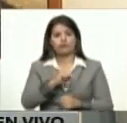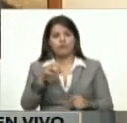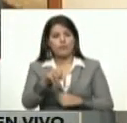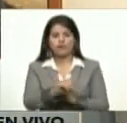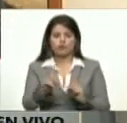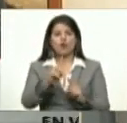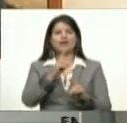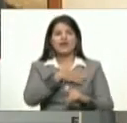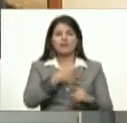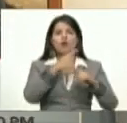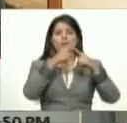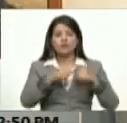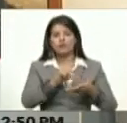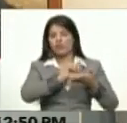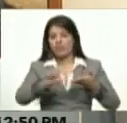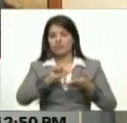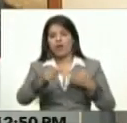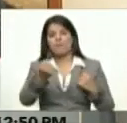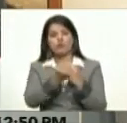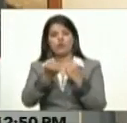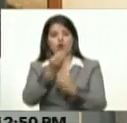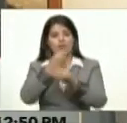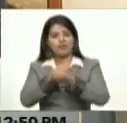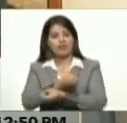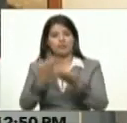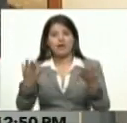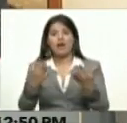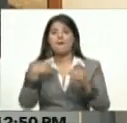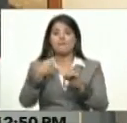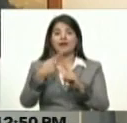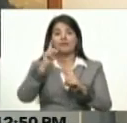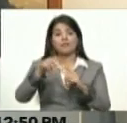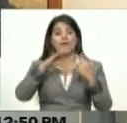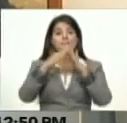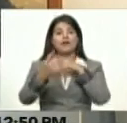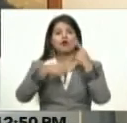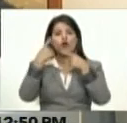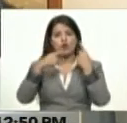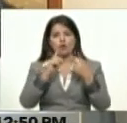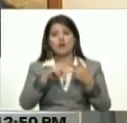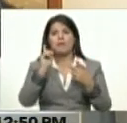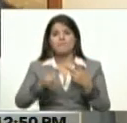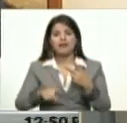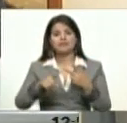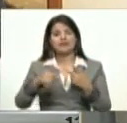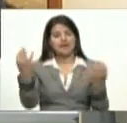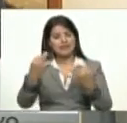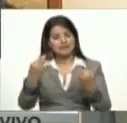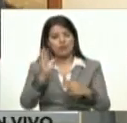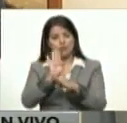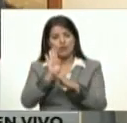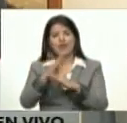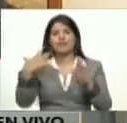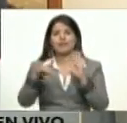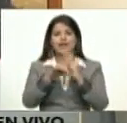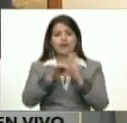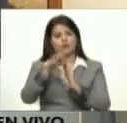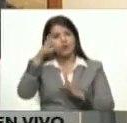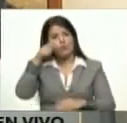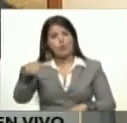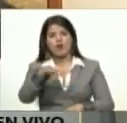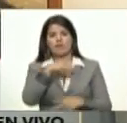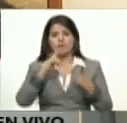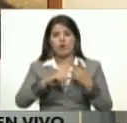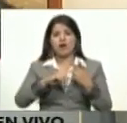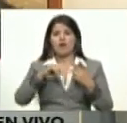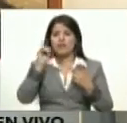podamos seguir nosotros con la gran misión Barrio Nuevo, Barrio Tricolor, para que podamos seguir garantizando los derechos del pueblo, para que